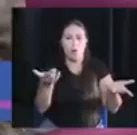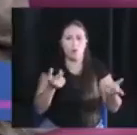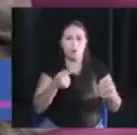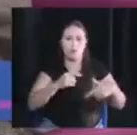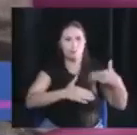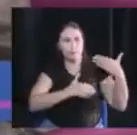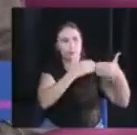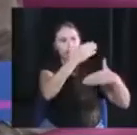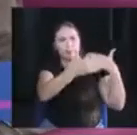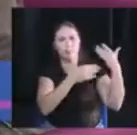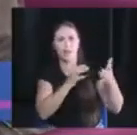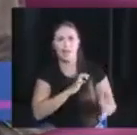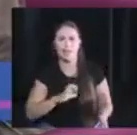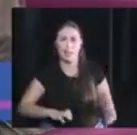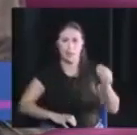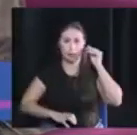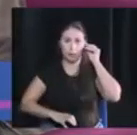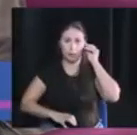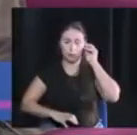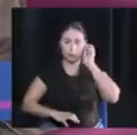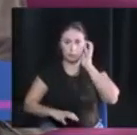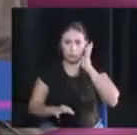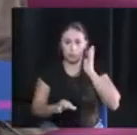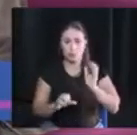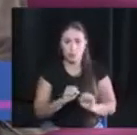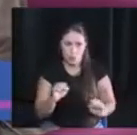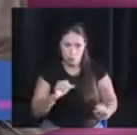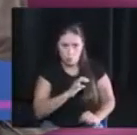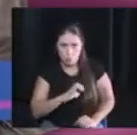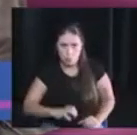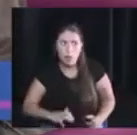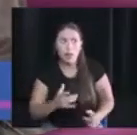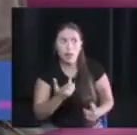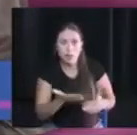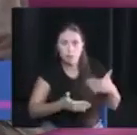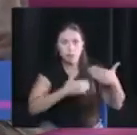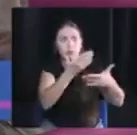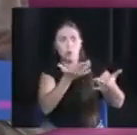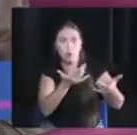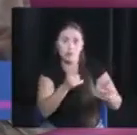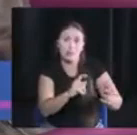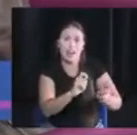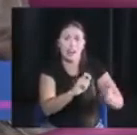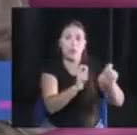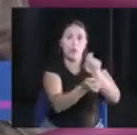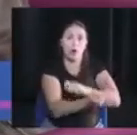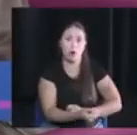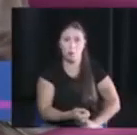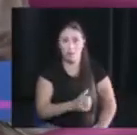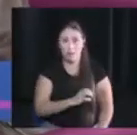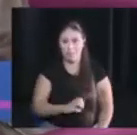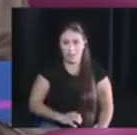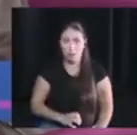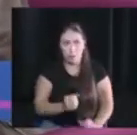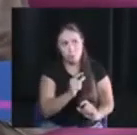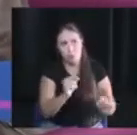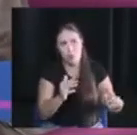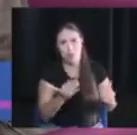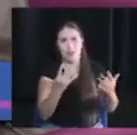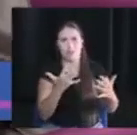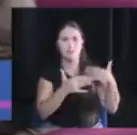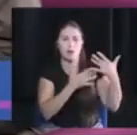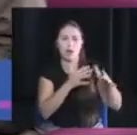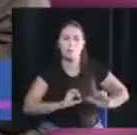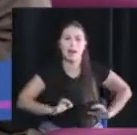Estado. Podemos impulsar al Estado sin una reforma del Estado, sin una reforma que haga que los